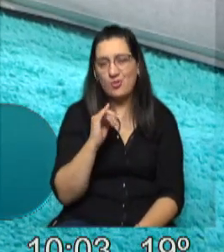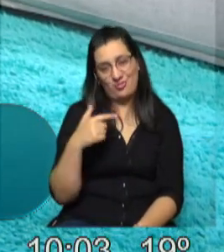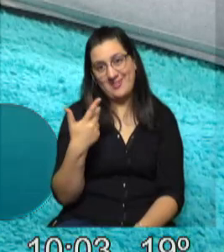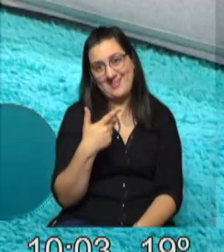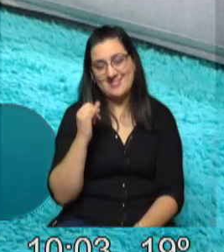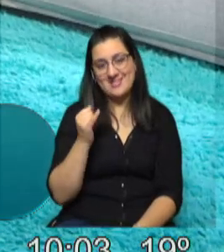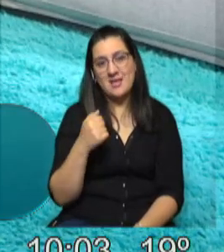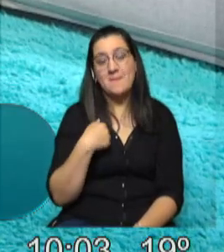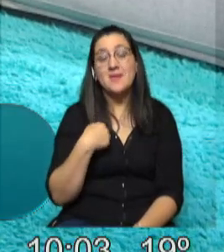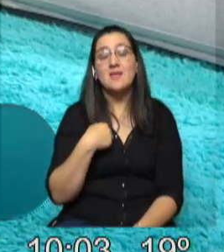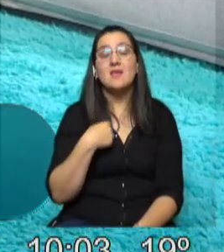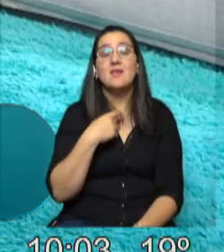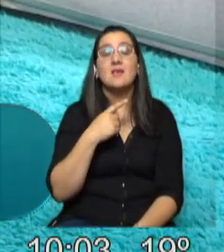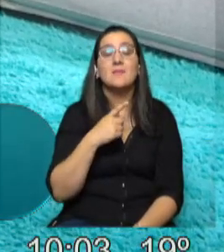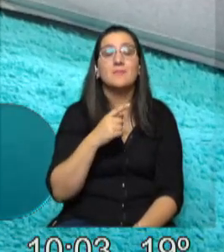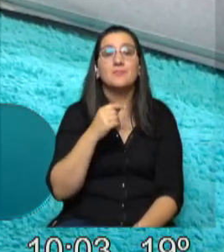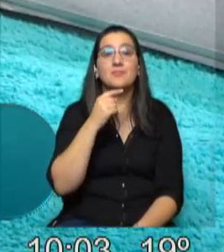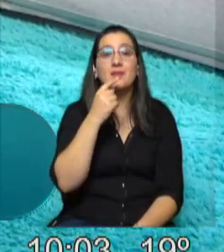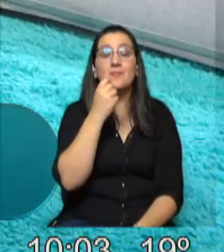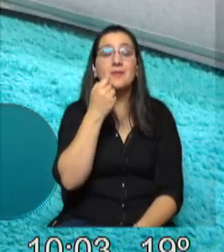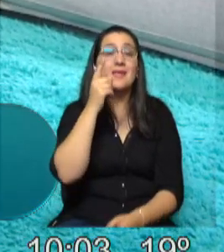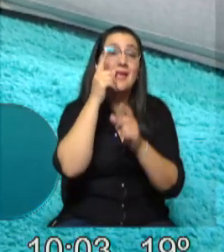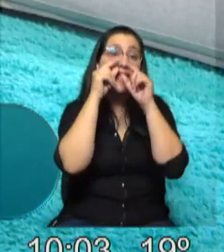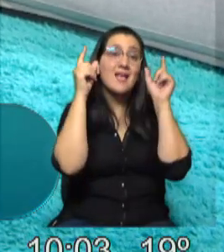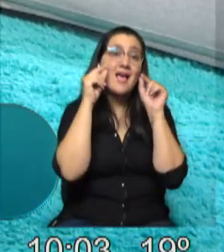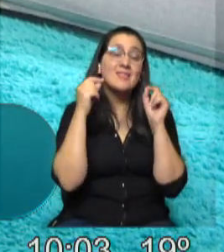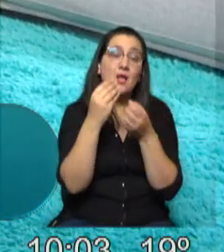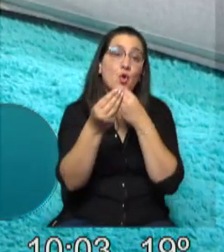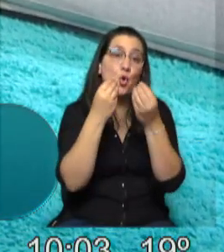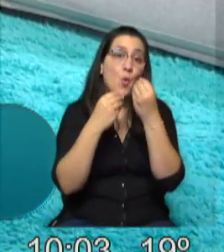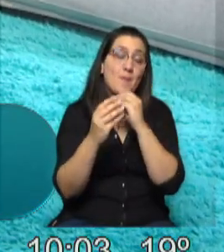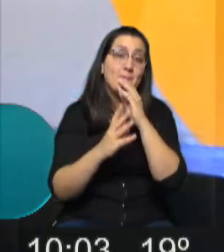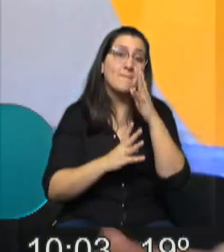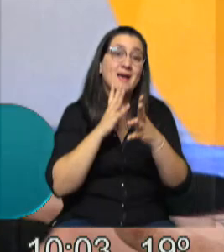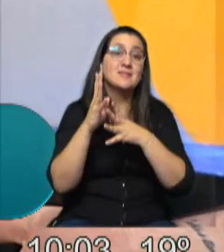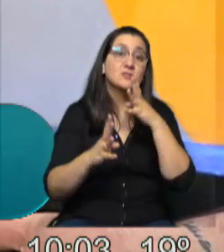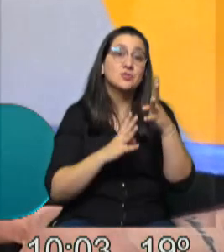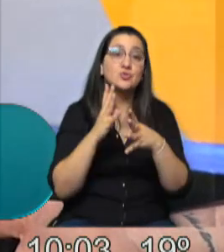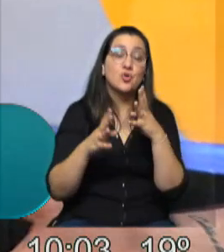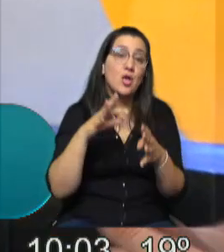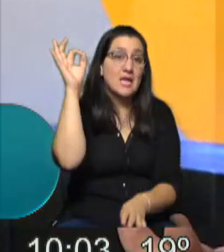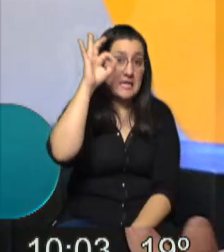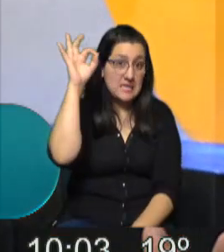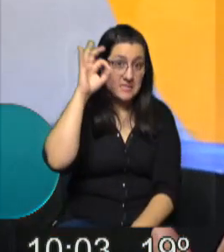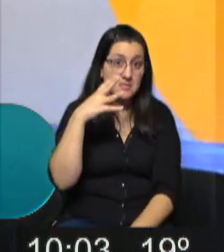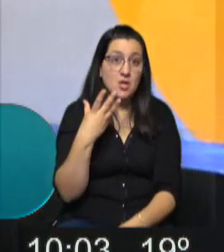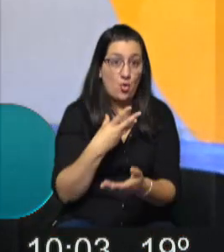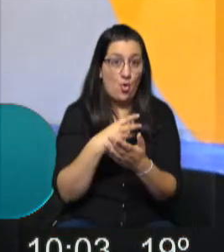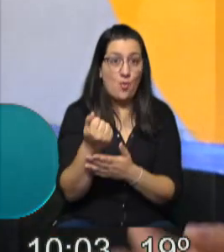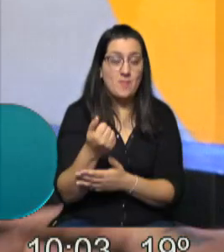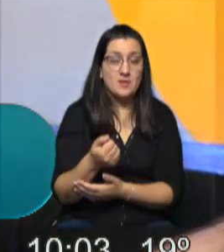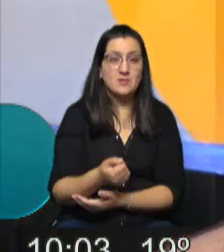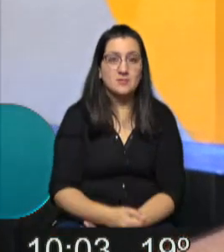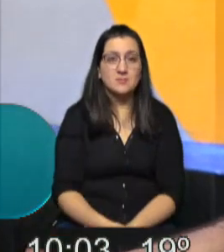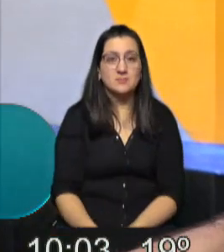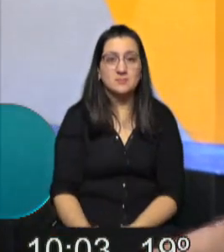Sí, mi gata come pasto francés. Inglés. No sabemos, yo no tengo pasto. Se compra, sí, ya. Lo conozco. Sí. No,